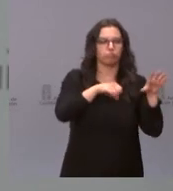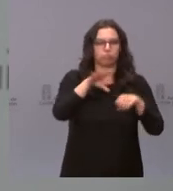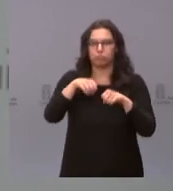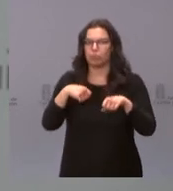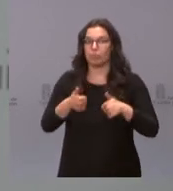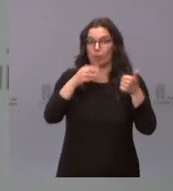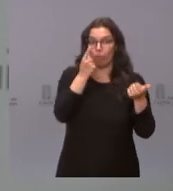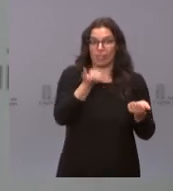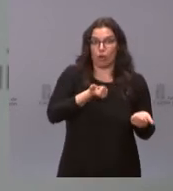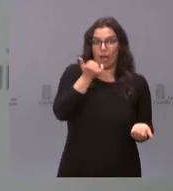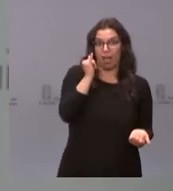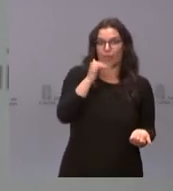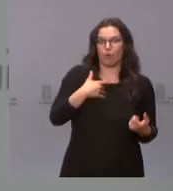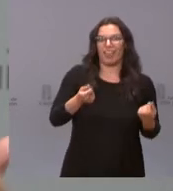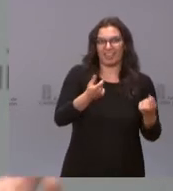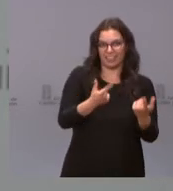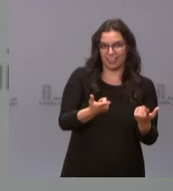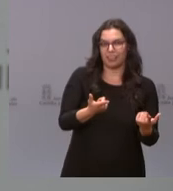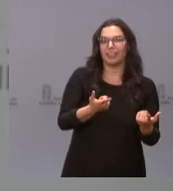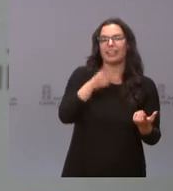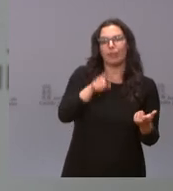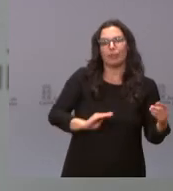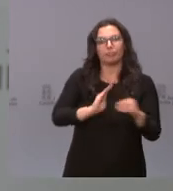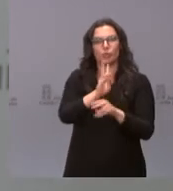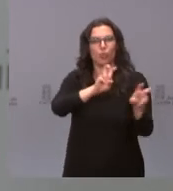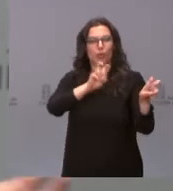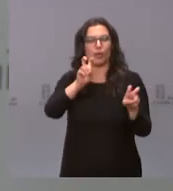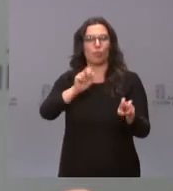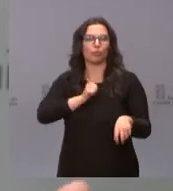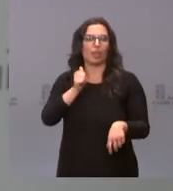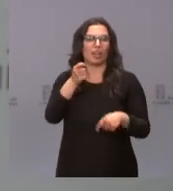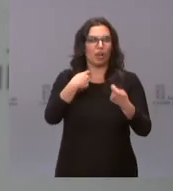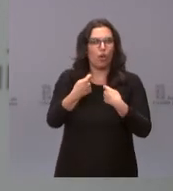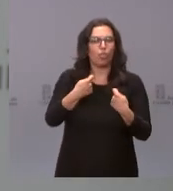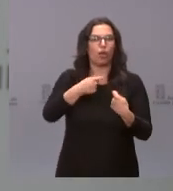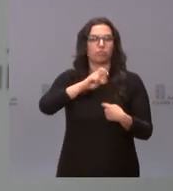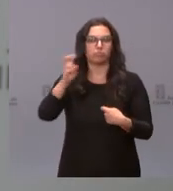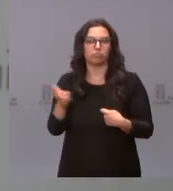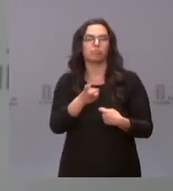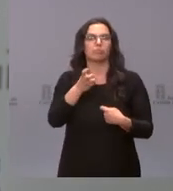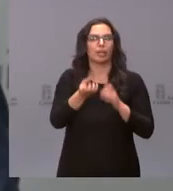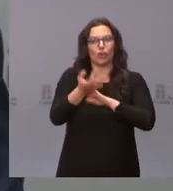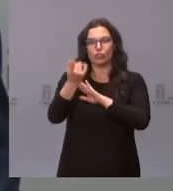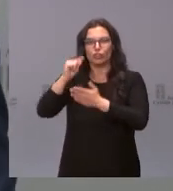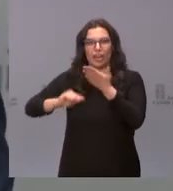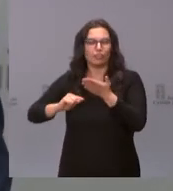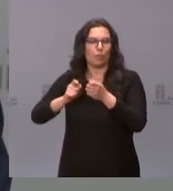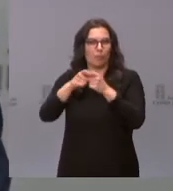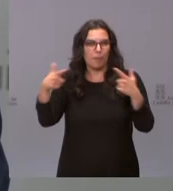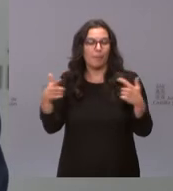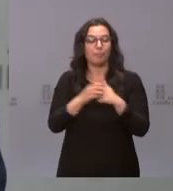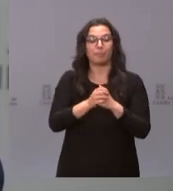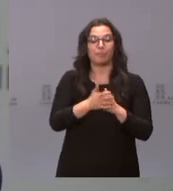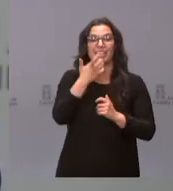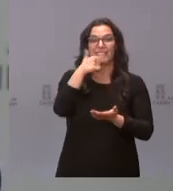también la inversión en nuevas oportunidades de negocio y por tanto nueva creación de empleo si bajando los